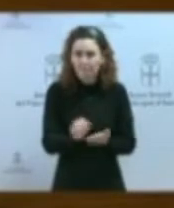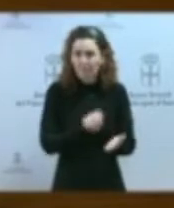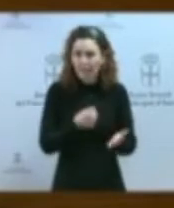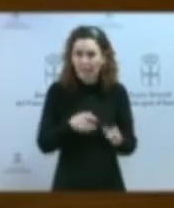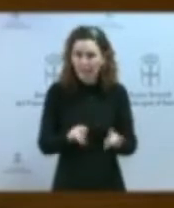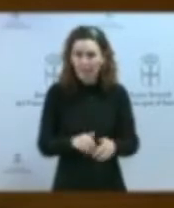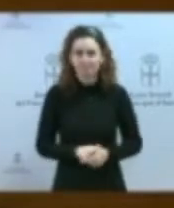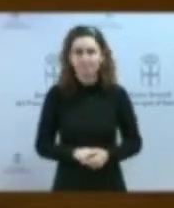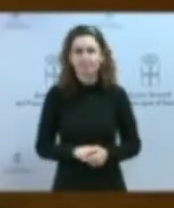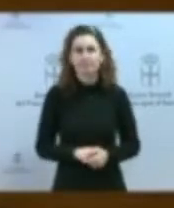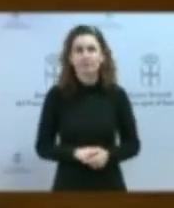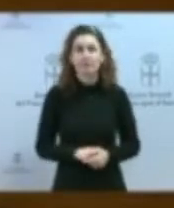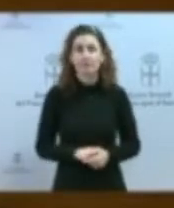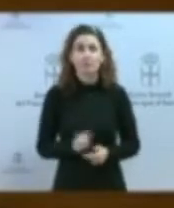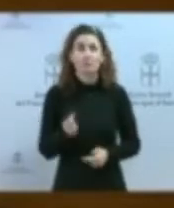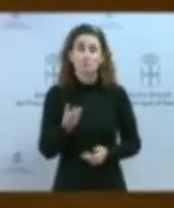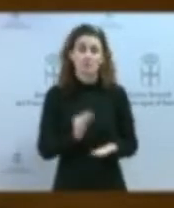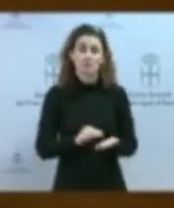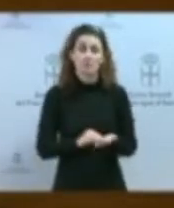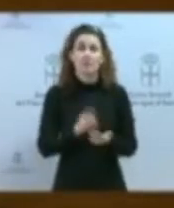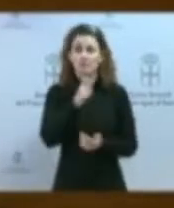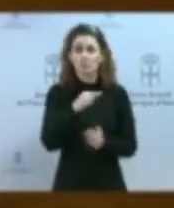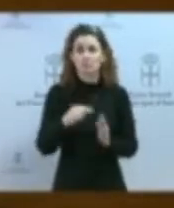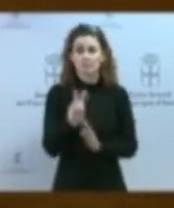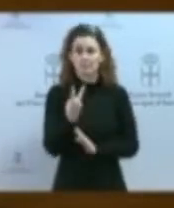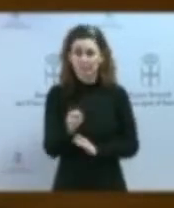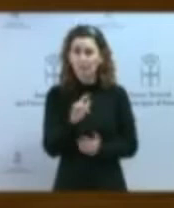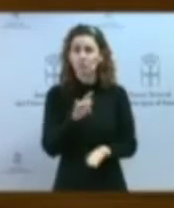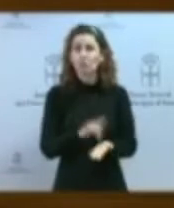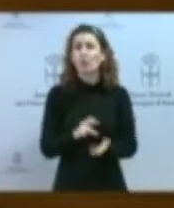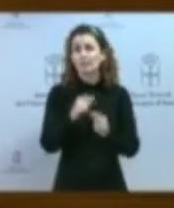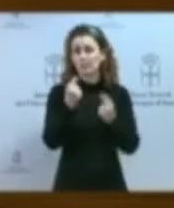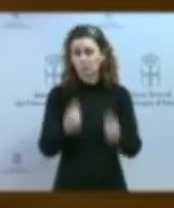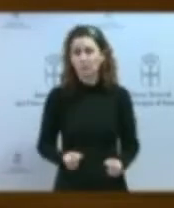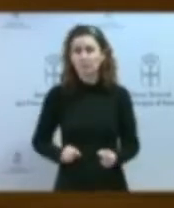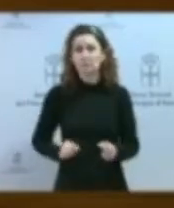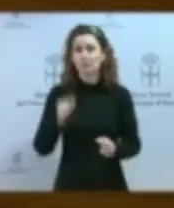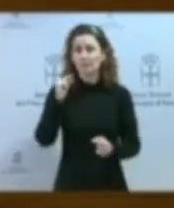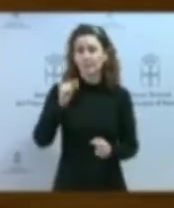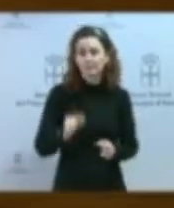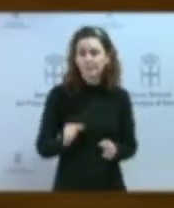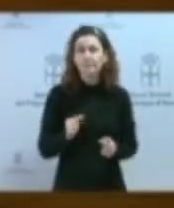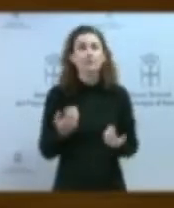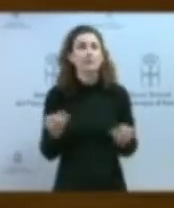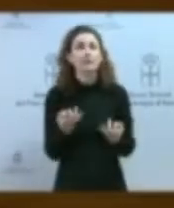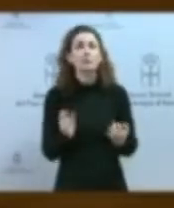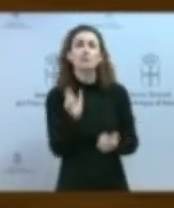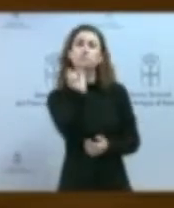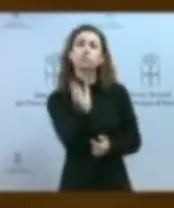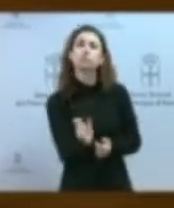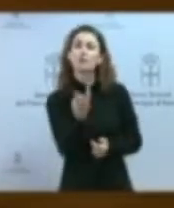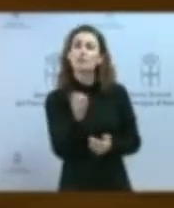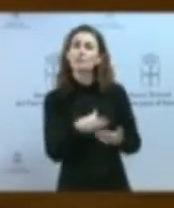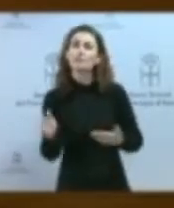presupuestos del año 2020, donde, por ejemplo, se destinaban casi 30 millones de euros, si no me equivoco, 39 millones de euros a